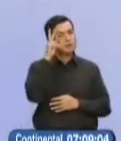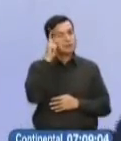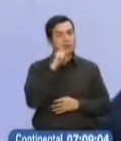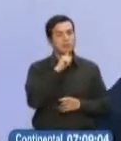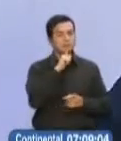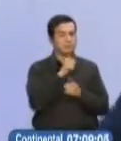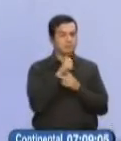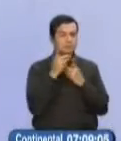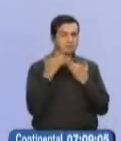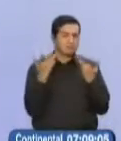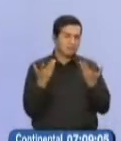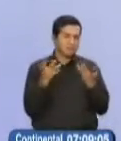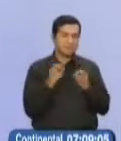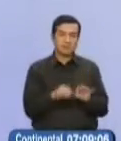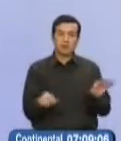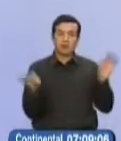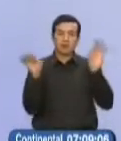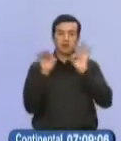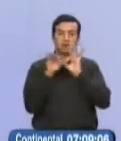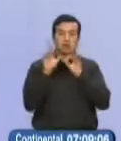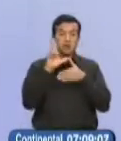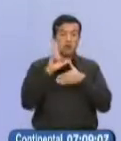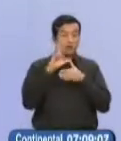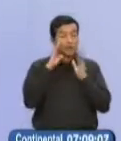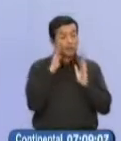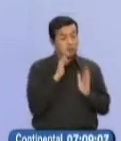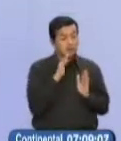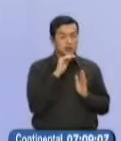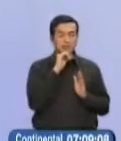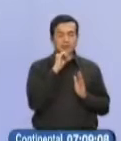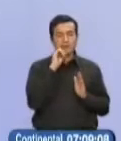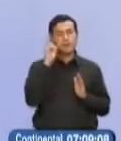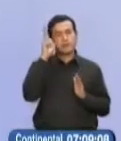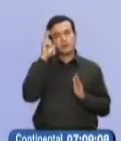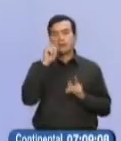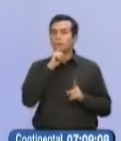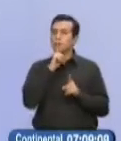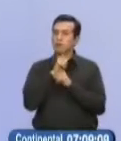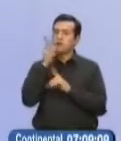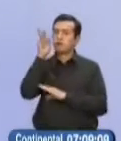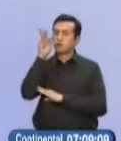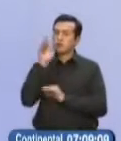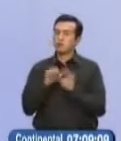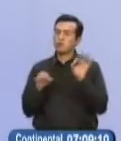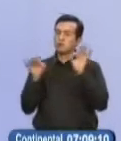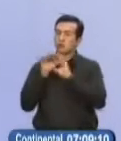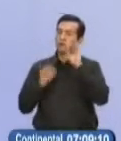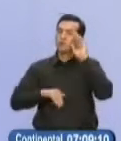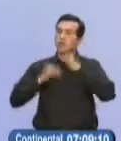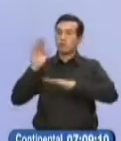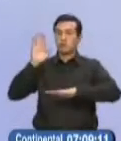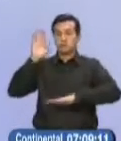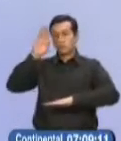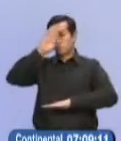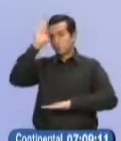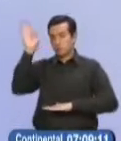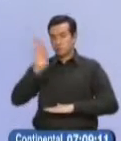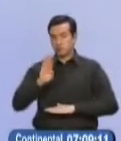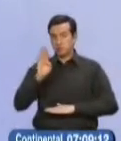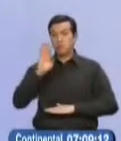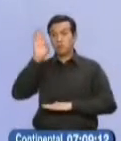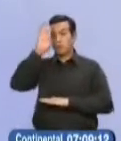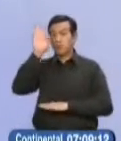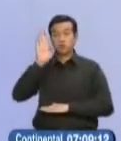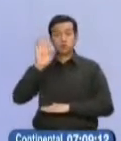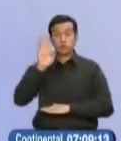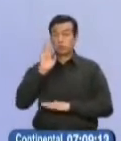un espacio no tan importante para América Latina. Yo creo que en eso sí creo el discurso debe ser mayor compromiso de Brasil. Brasil es